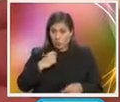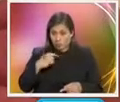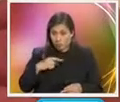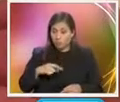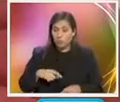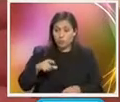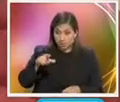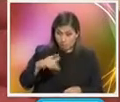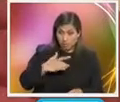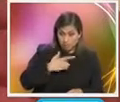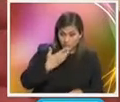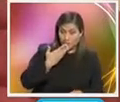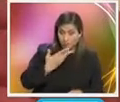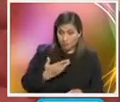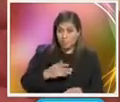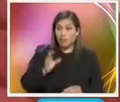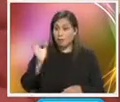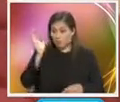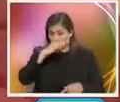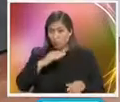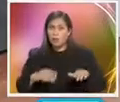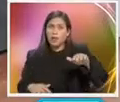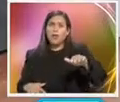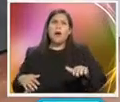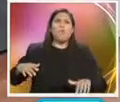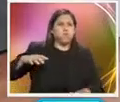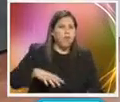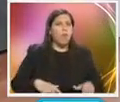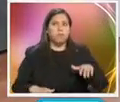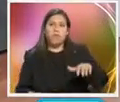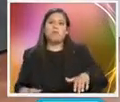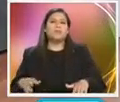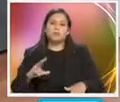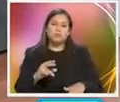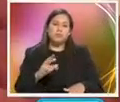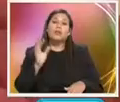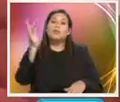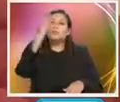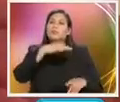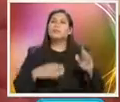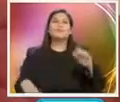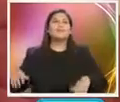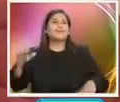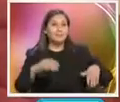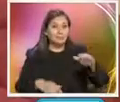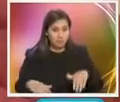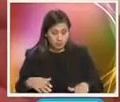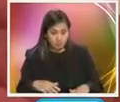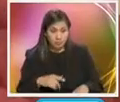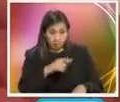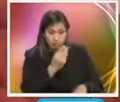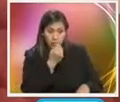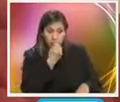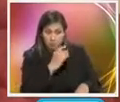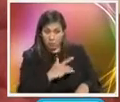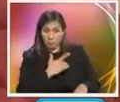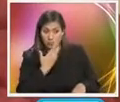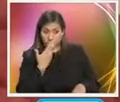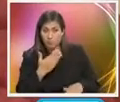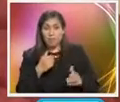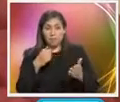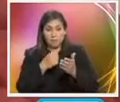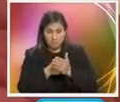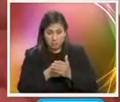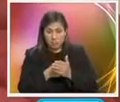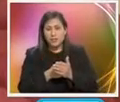cuándo te sientes bien. O sea, si ¿Qué tan ligero se siente? exactamente, si acabas de comer y te sientes con mucha plenitud, te sientes demasiado